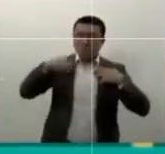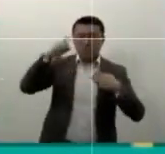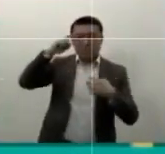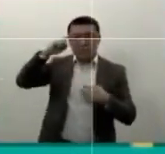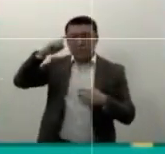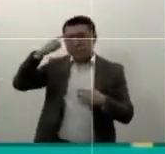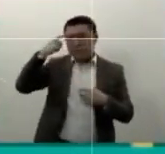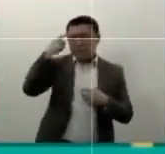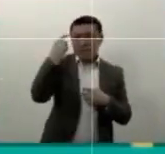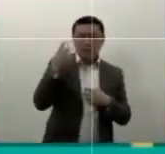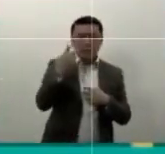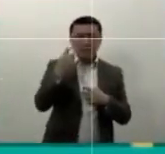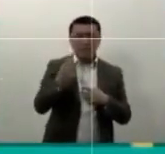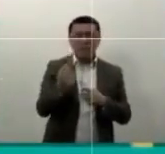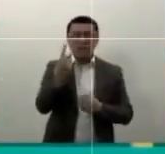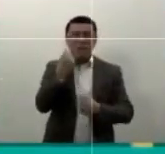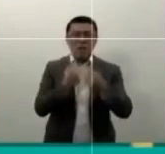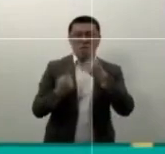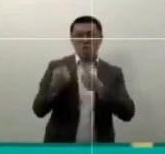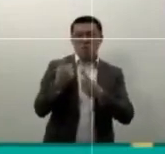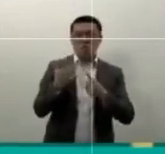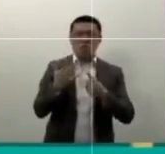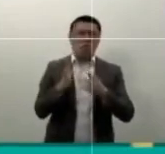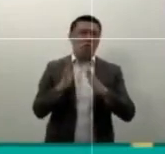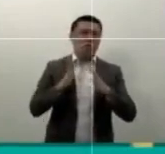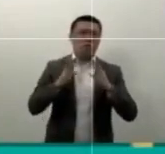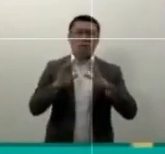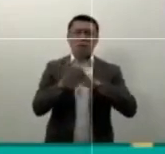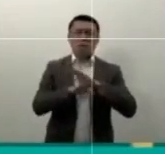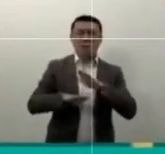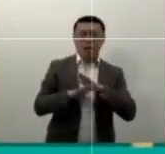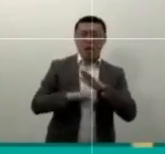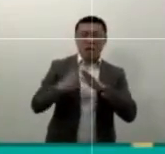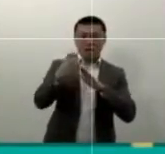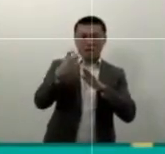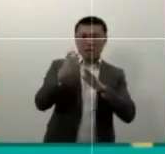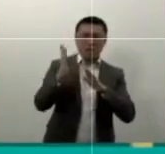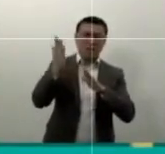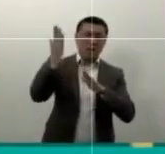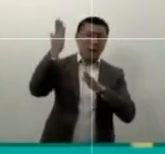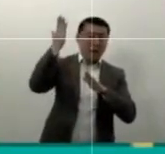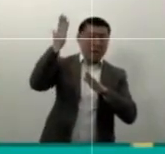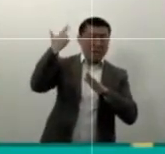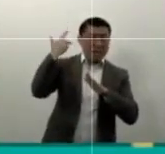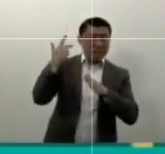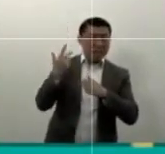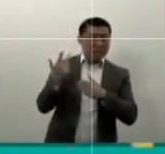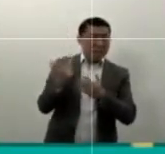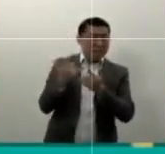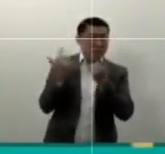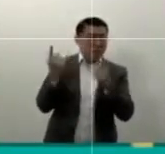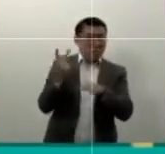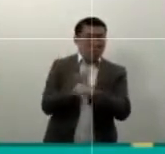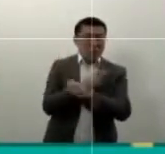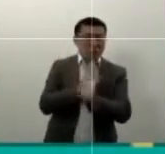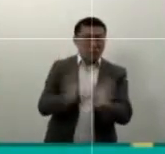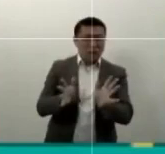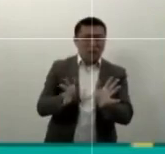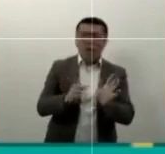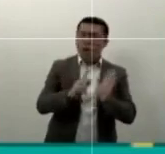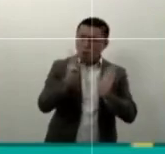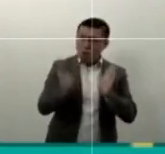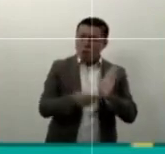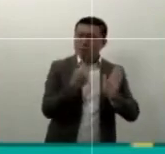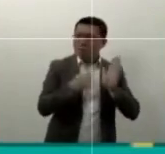identitarios, a los fundamentalistas, a los que quieren abrir las heridas de un pasado que nos duele para convertir el odio de